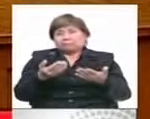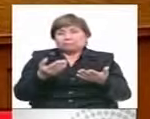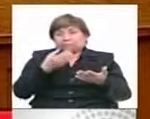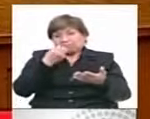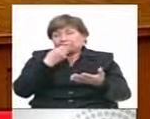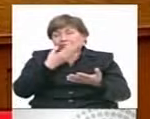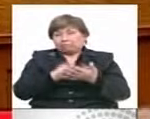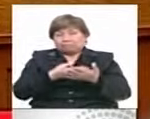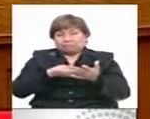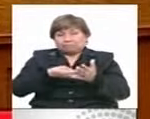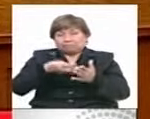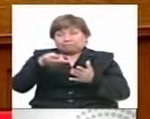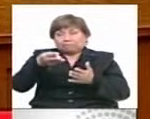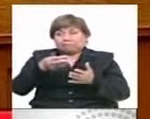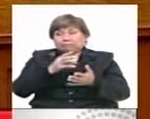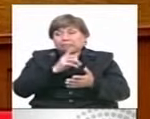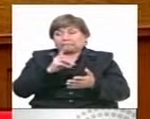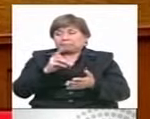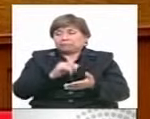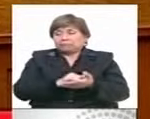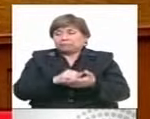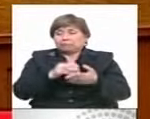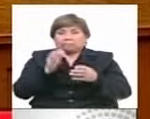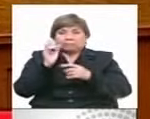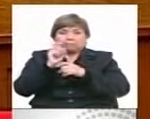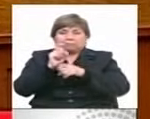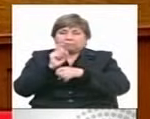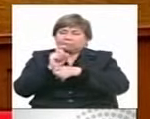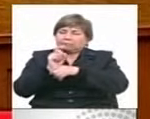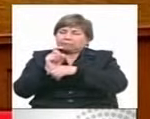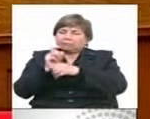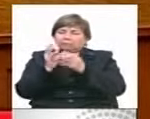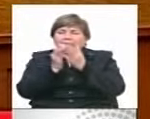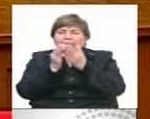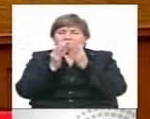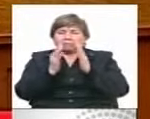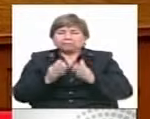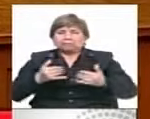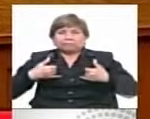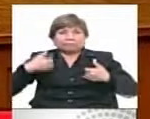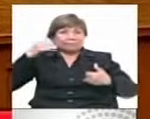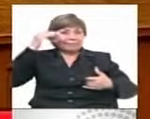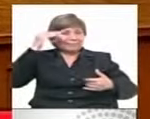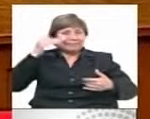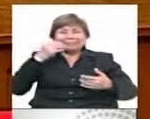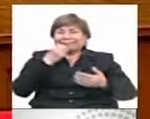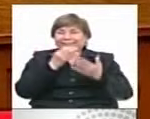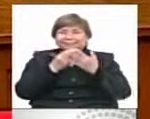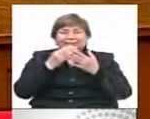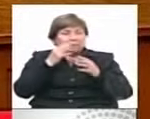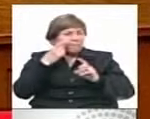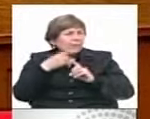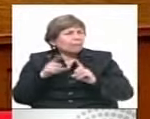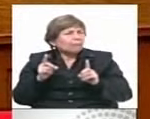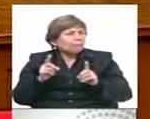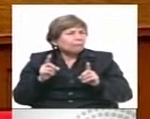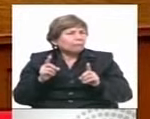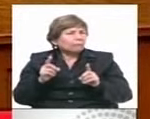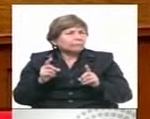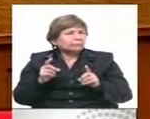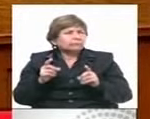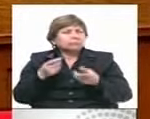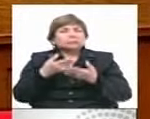es un modo de enseñar a los jóvenes estudiantes, pero lo más conveniente